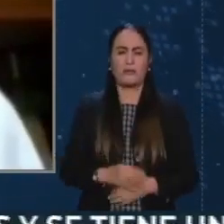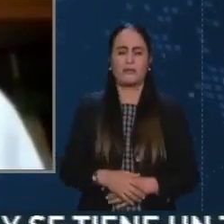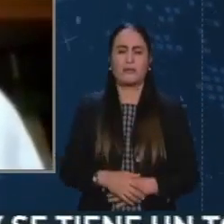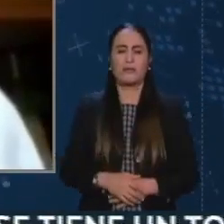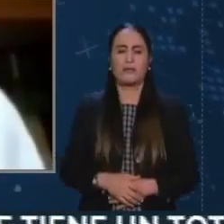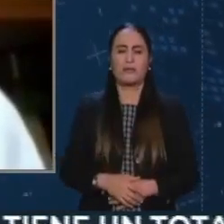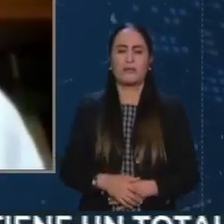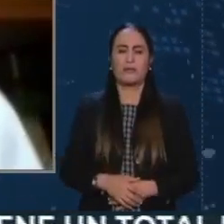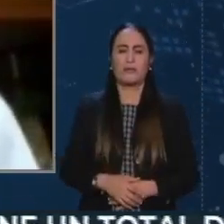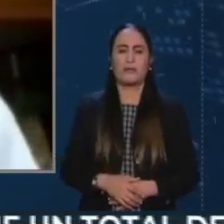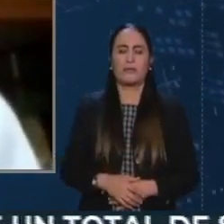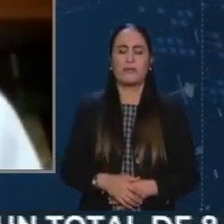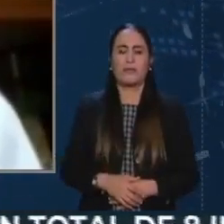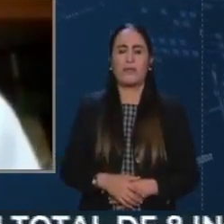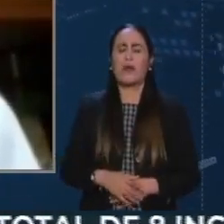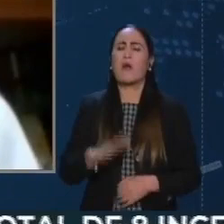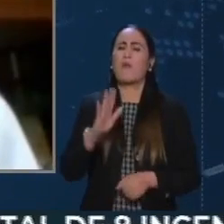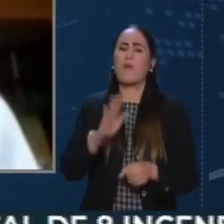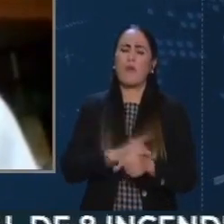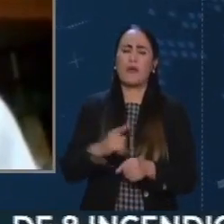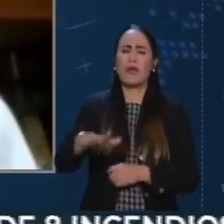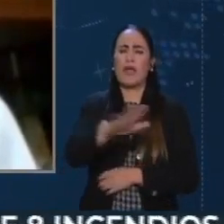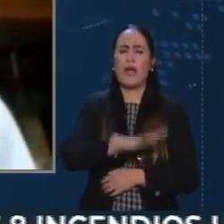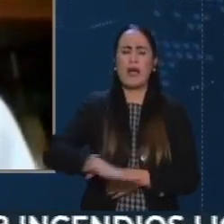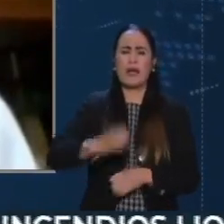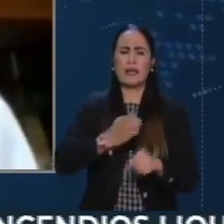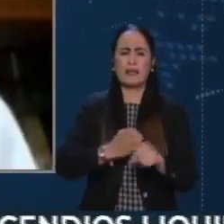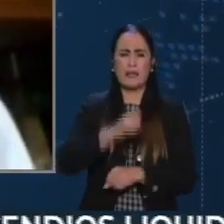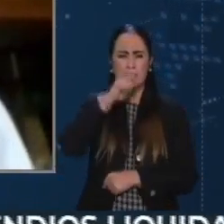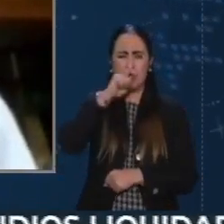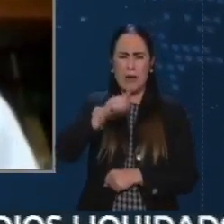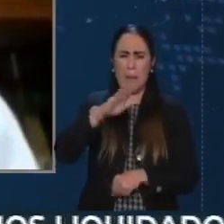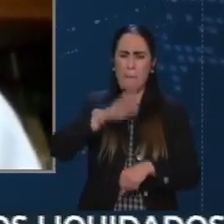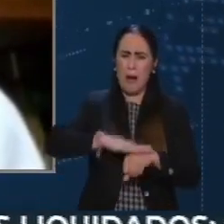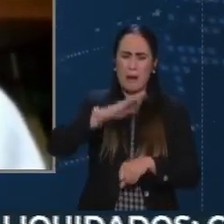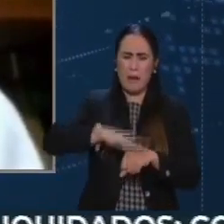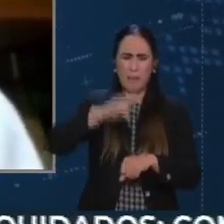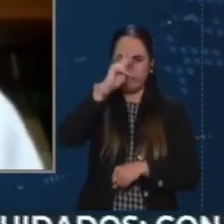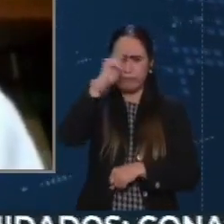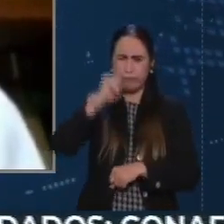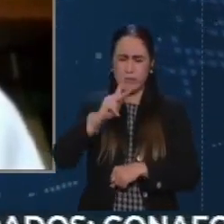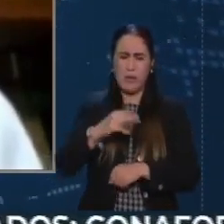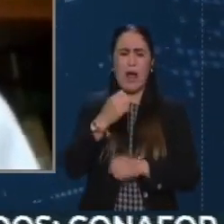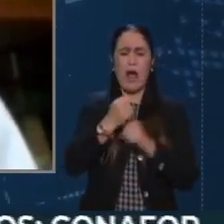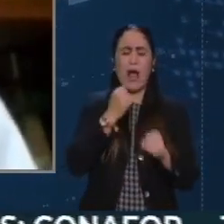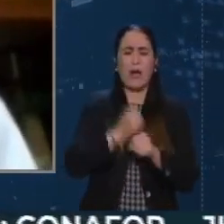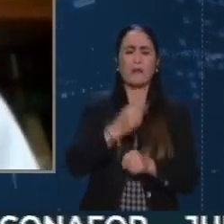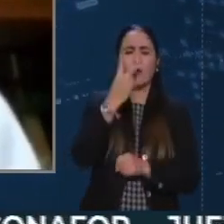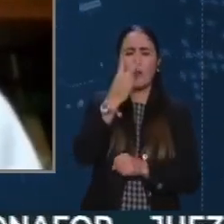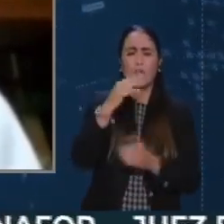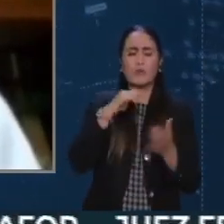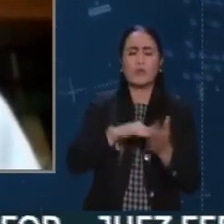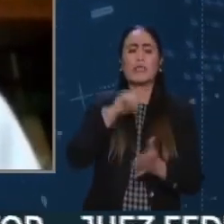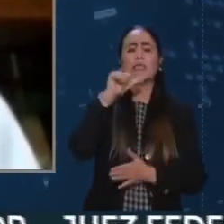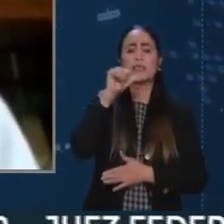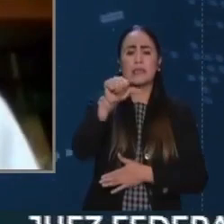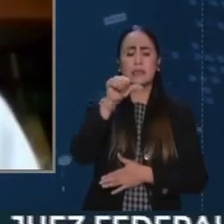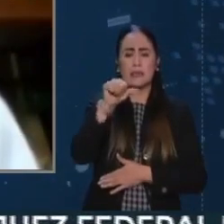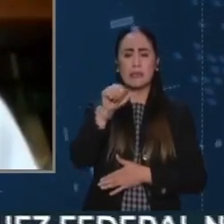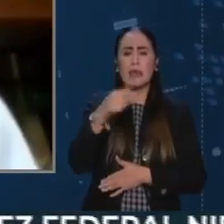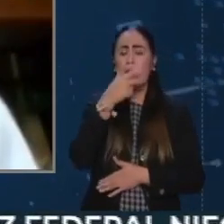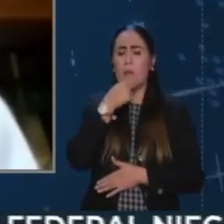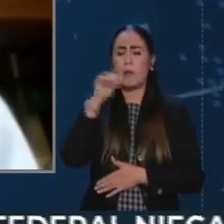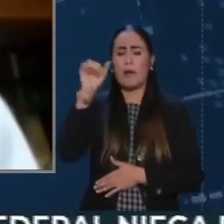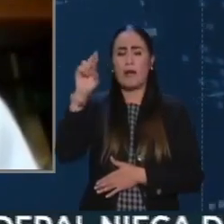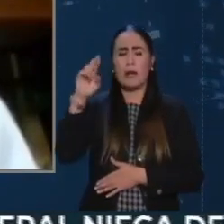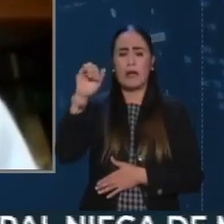que marca por qué la inseguridad en Jalisco se ha acrecentado. En 2016, cuando Jorge